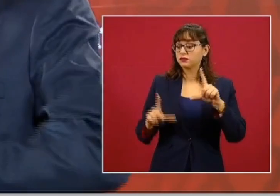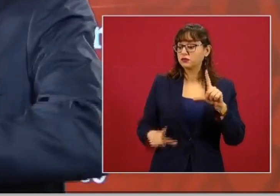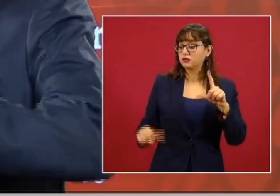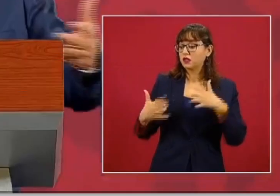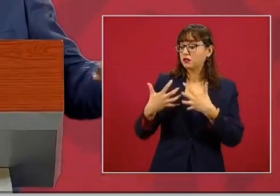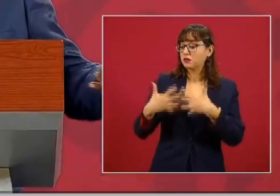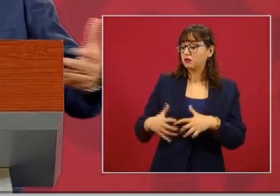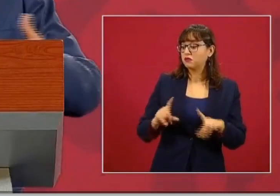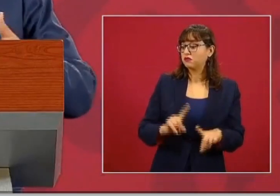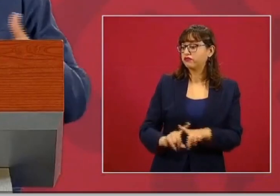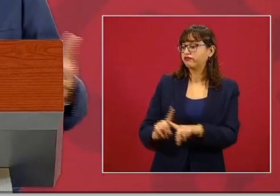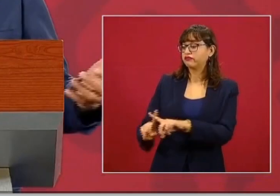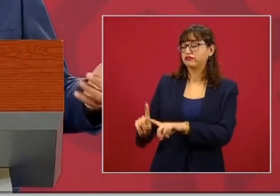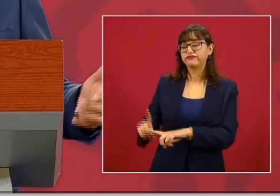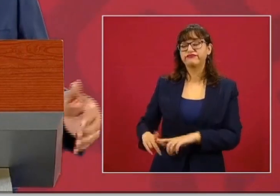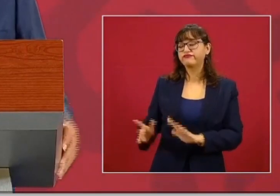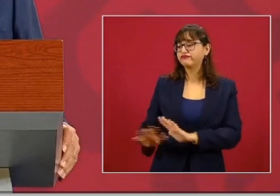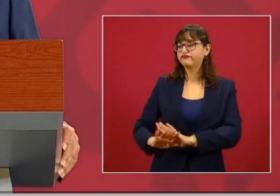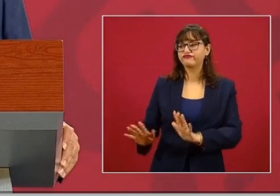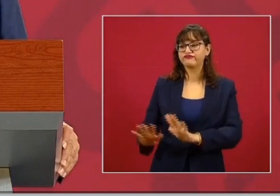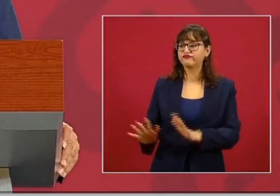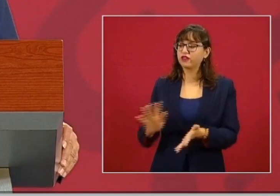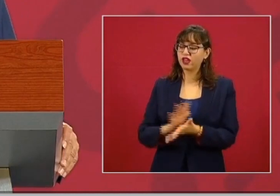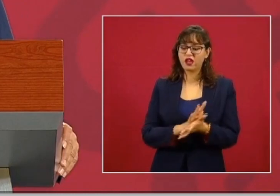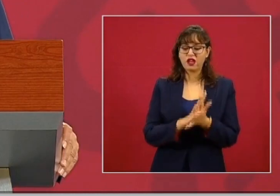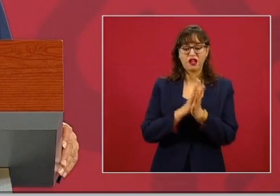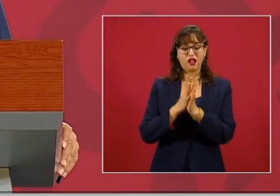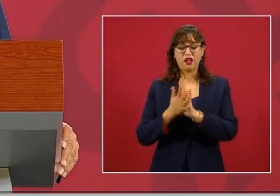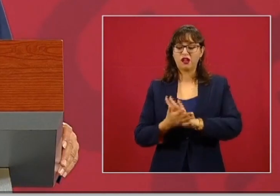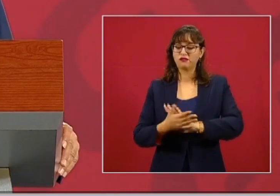planta de Fertimex, porque desaparecieron